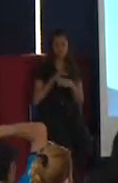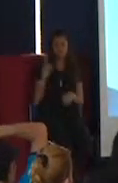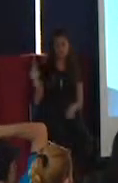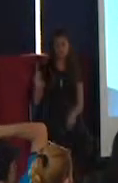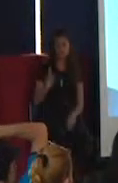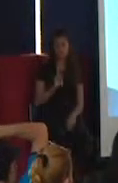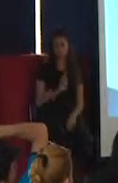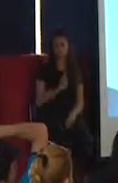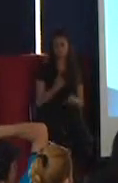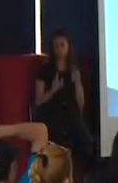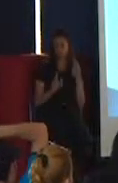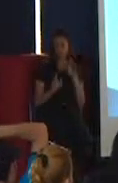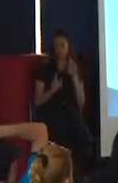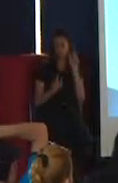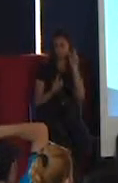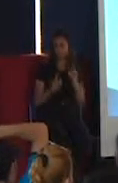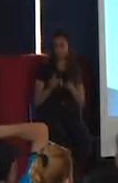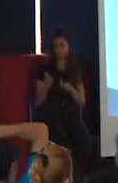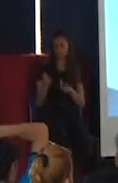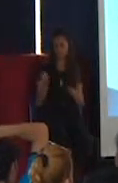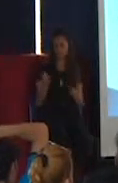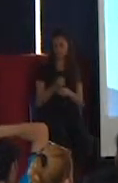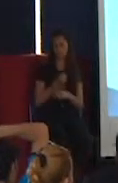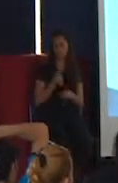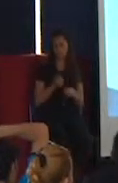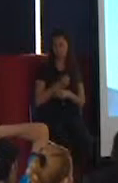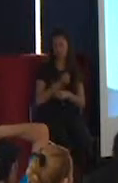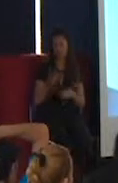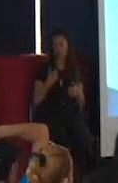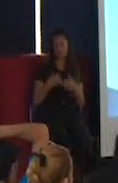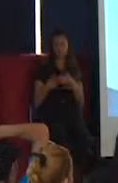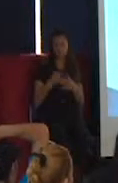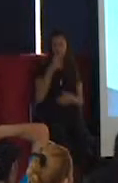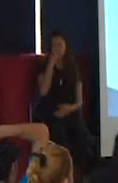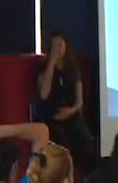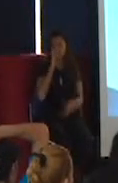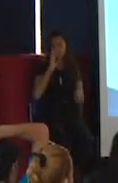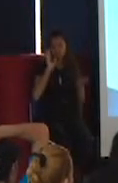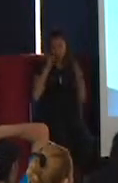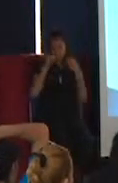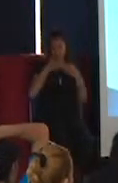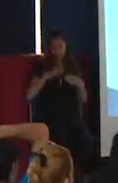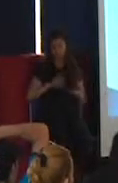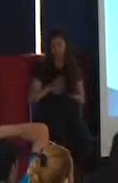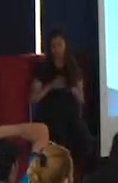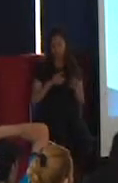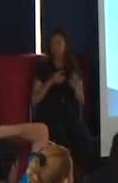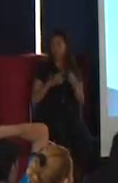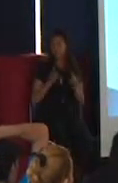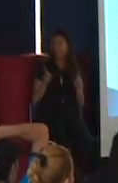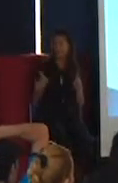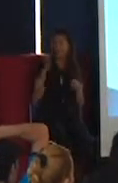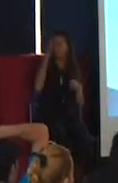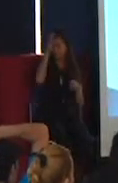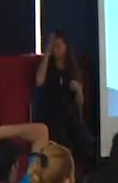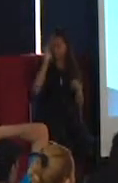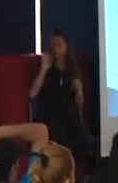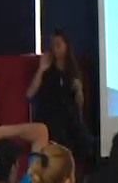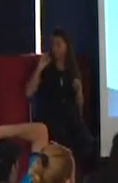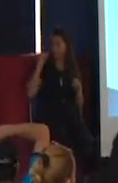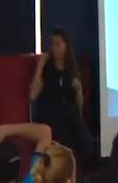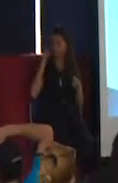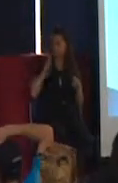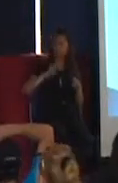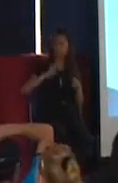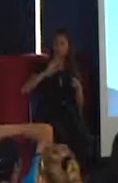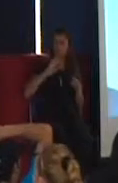que ejerce independientemente de su discapacidad y tiene sus conocimientos, no solamente a